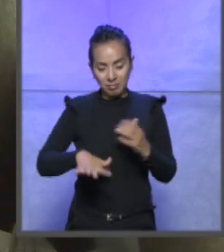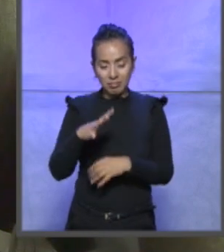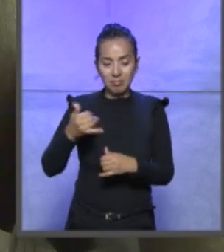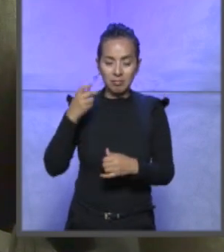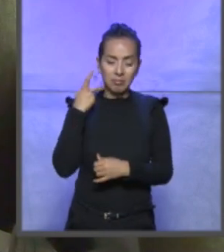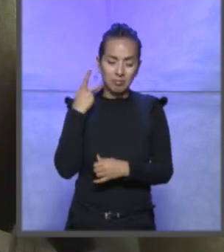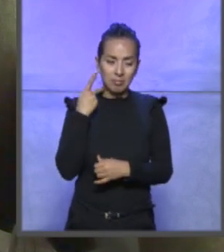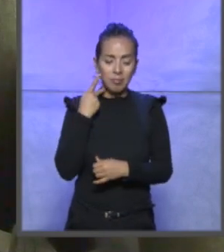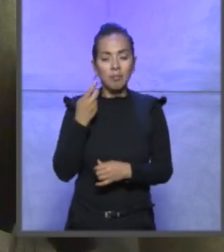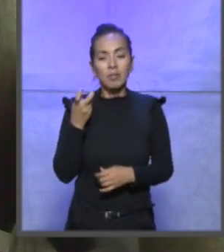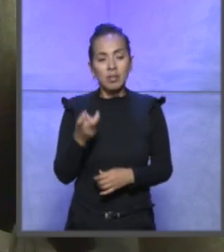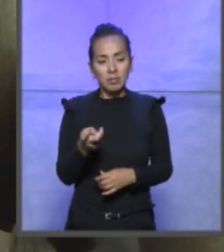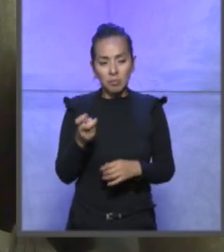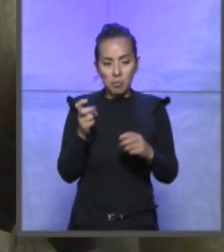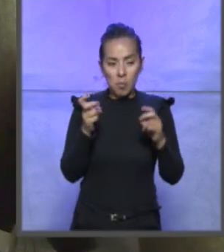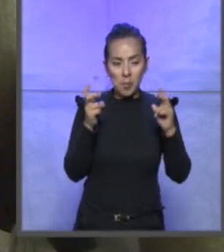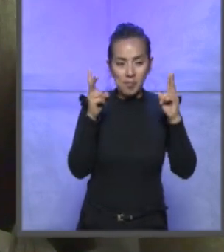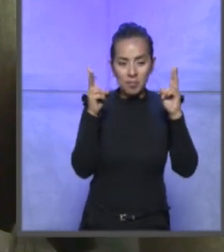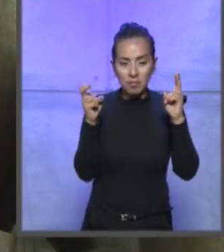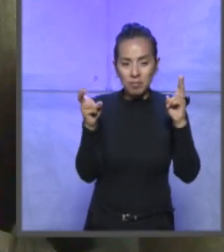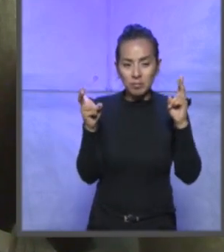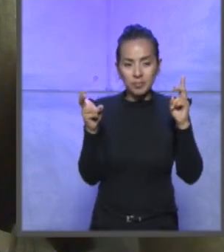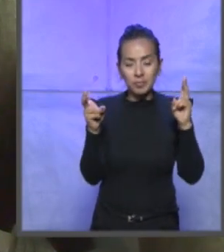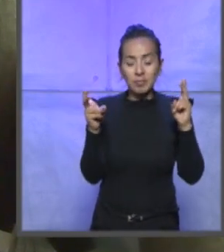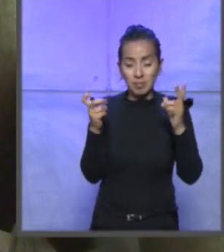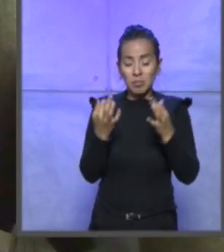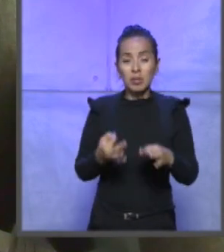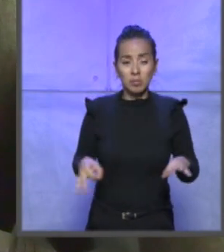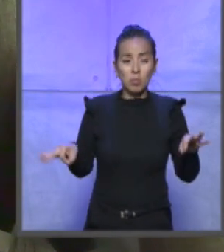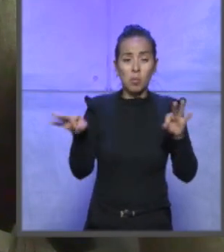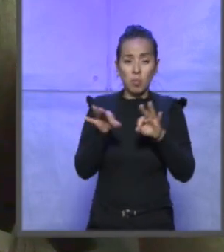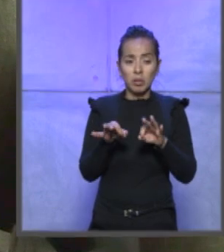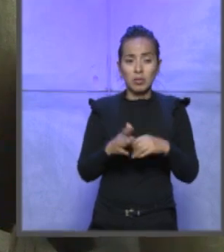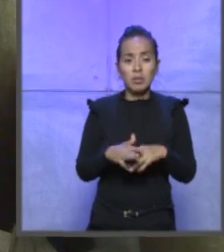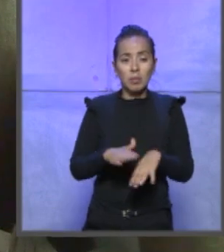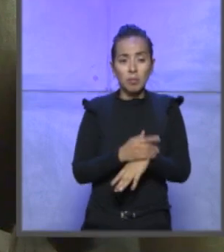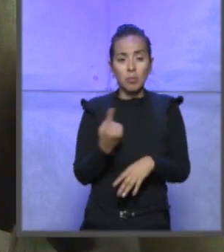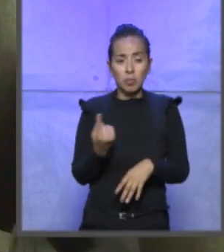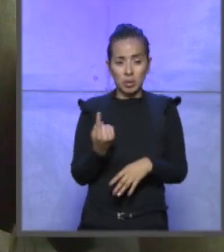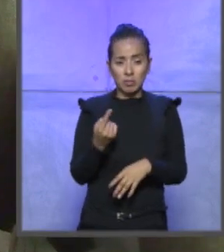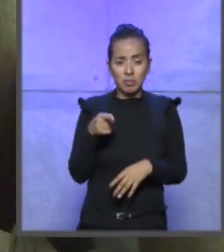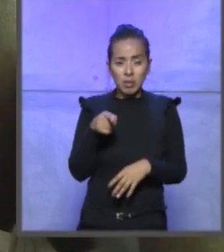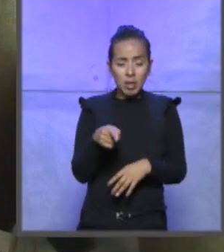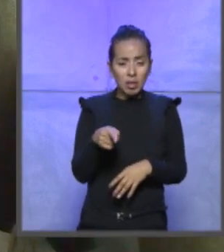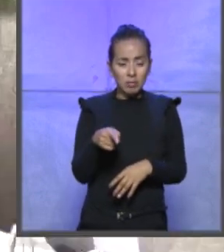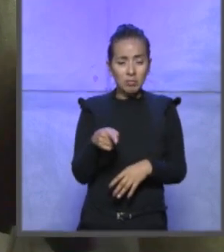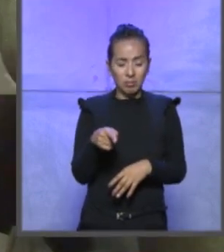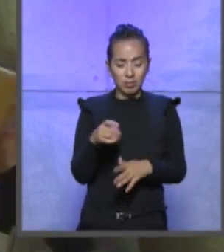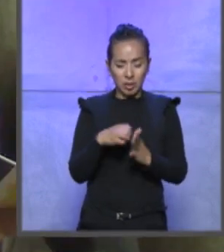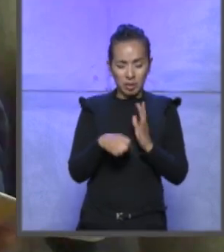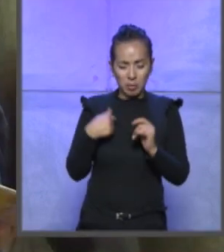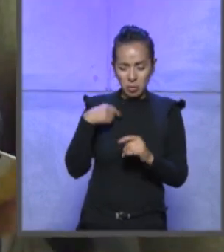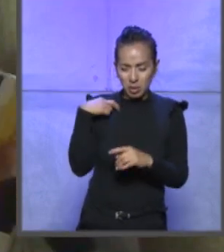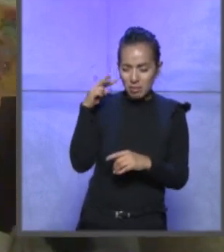en el ámbito político. Es un tema muy, muy, muy importante, porque aquí lo que nosotros, o